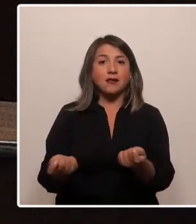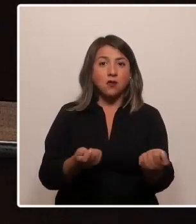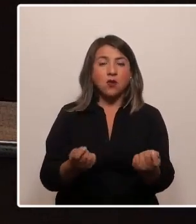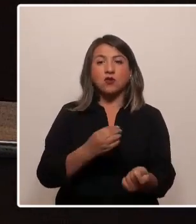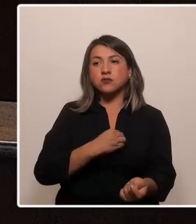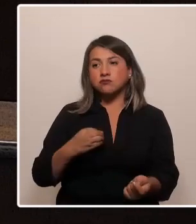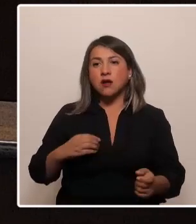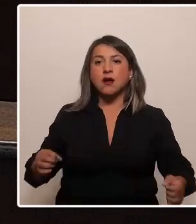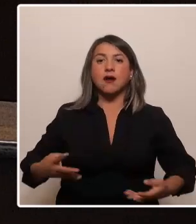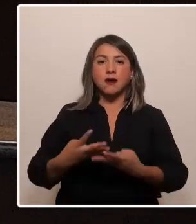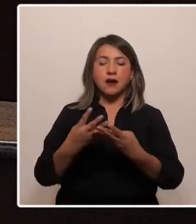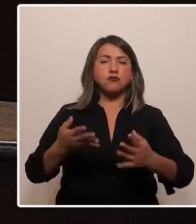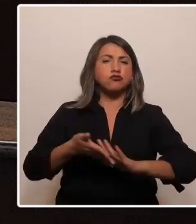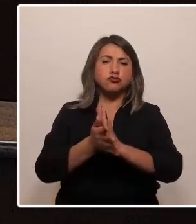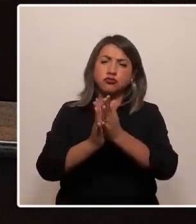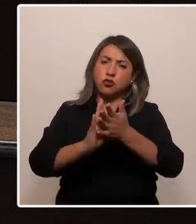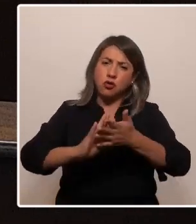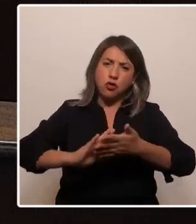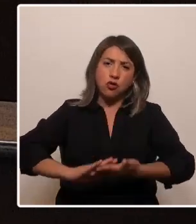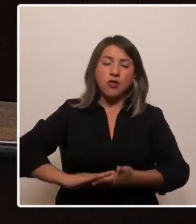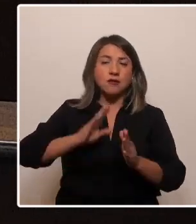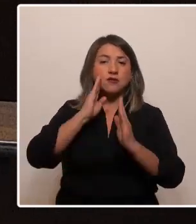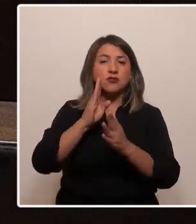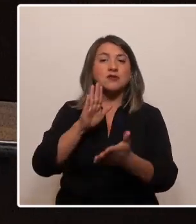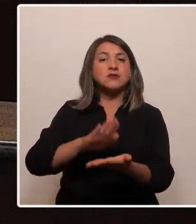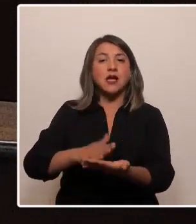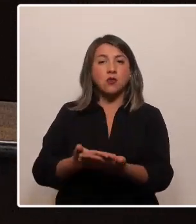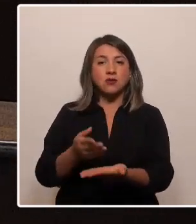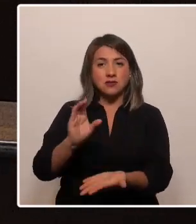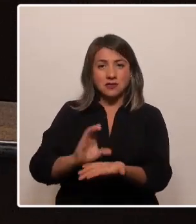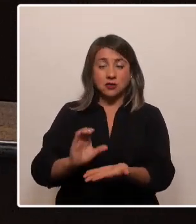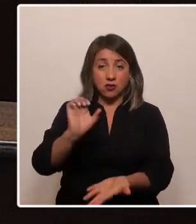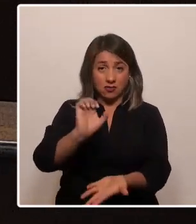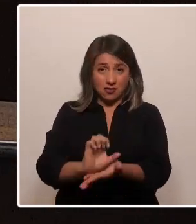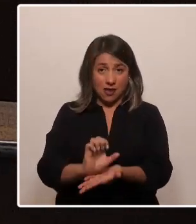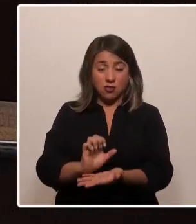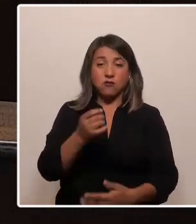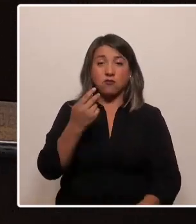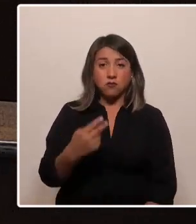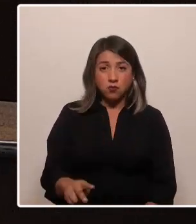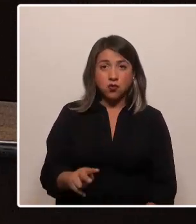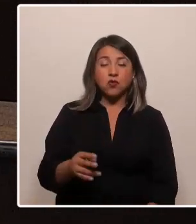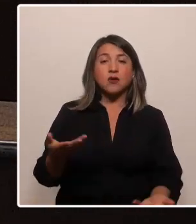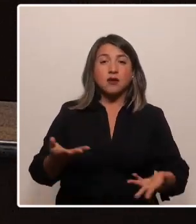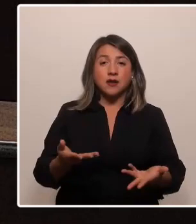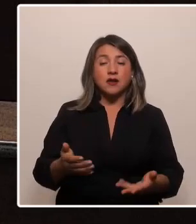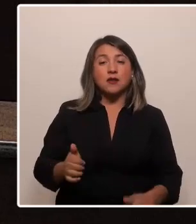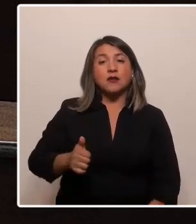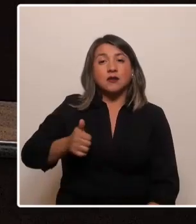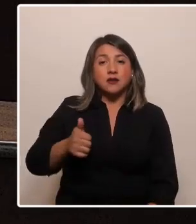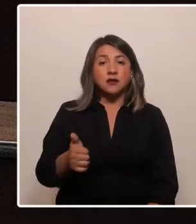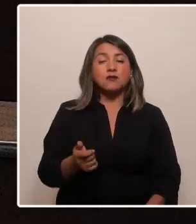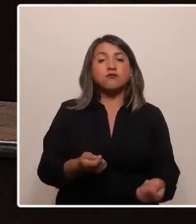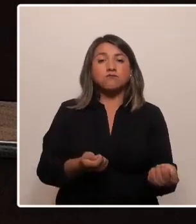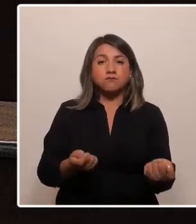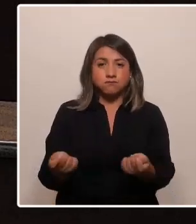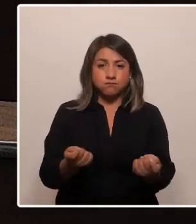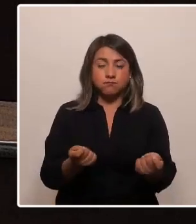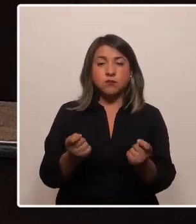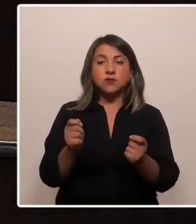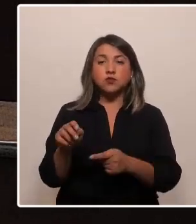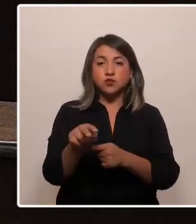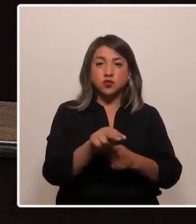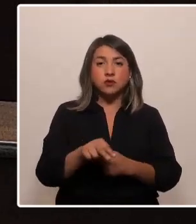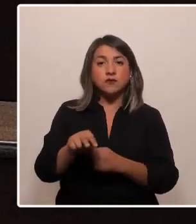red territorial en todos sus niveles de atención y que el Estado le corresponda la función rectora, incluyendo la regulación, supervisión